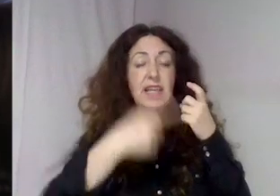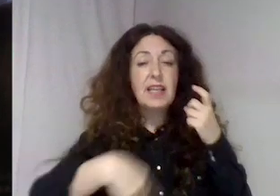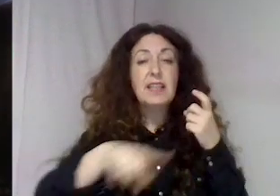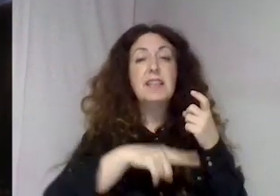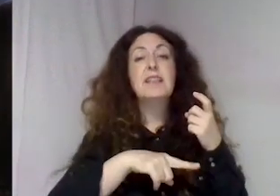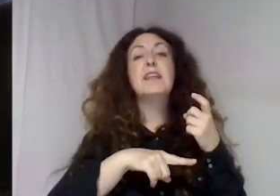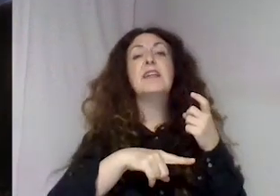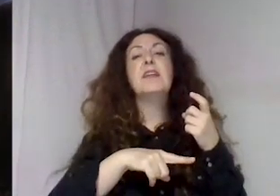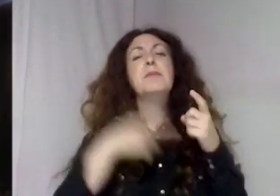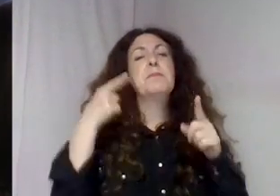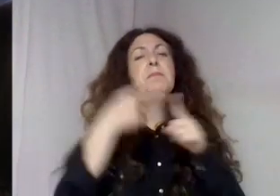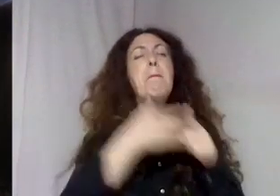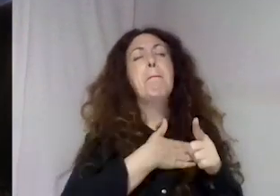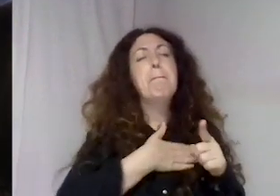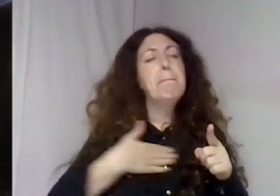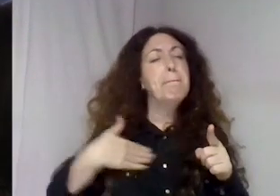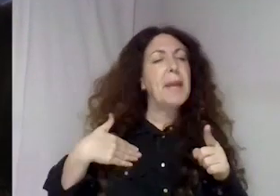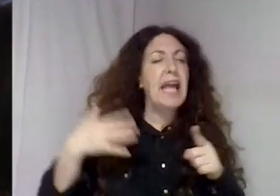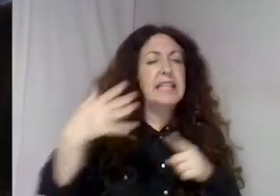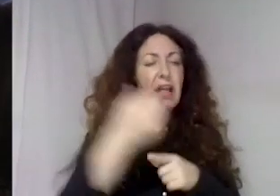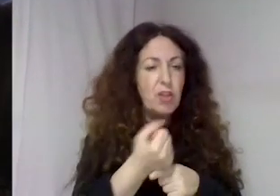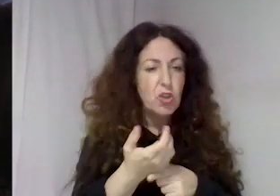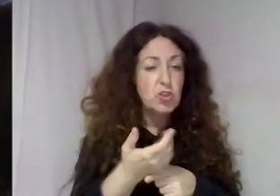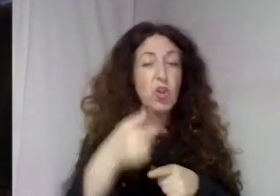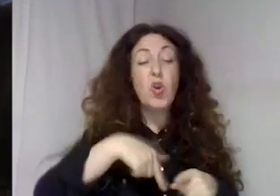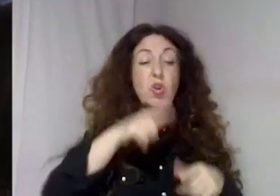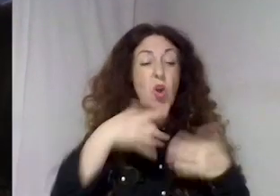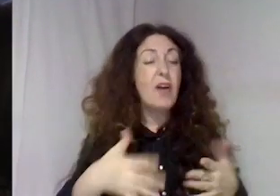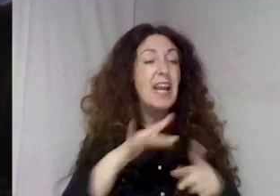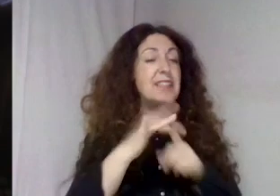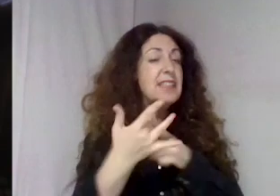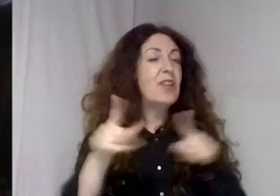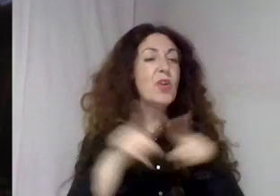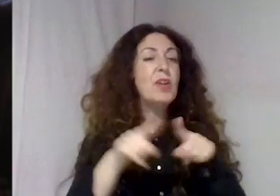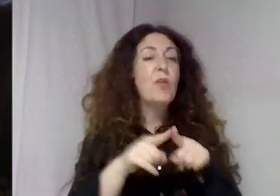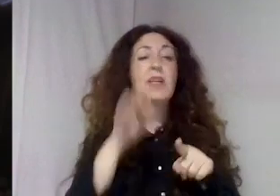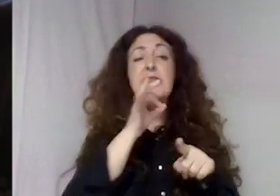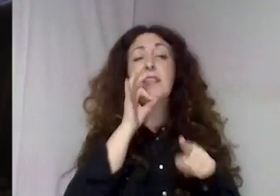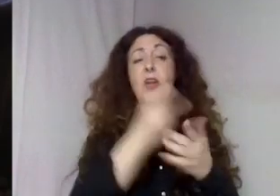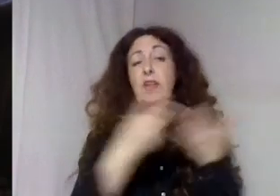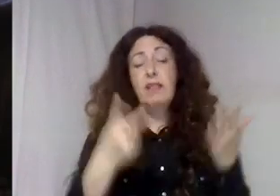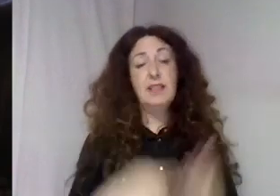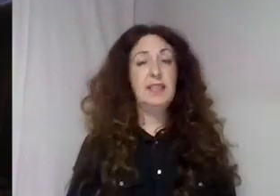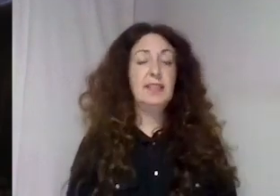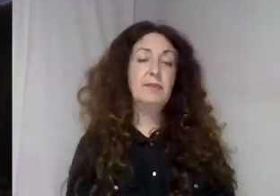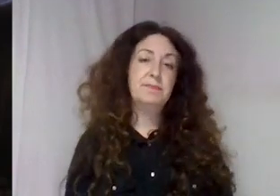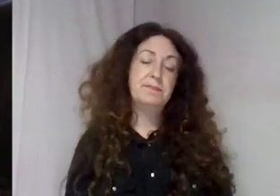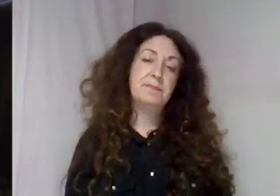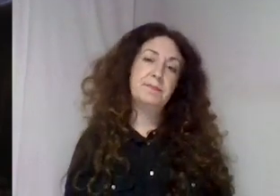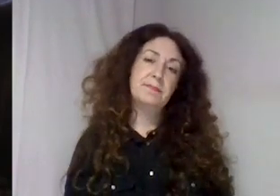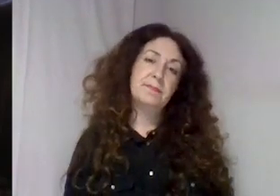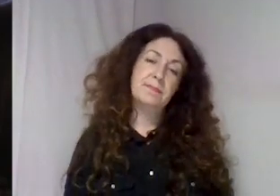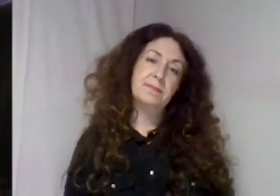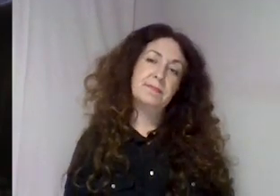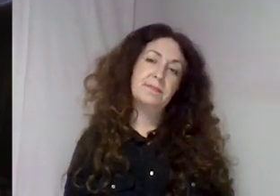tú asesinas a una persona, pero no lo asesinas porque la ley te dice que no es asesinato, porque es una guerra, etc. ¿Qué hace no hacer? ¿Qué no